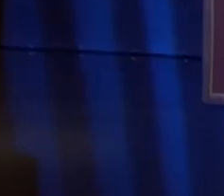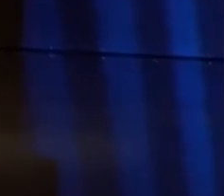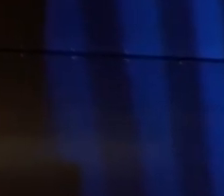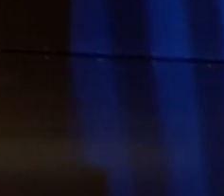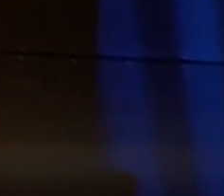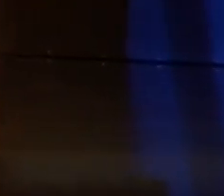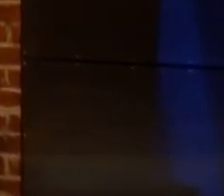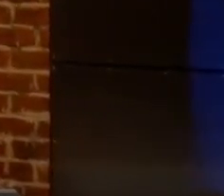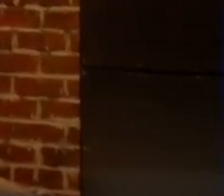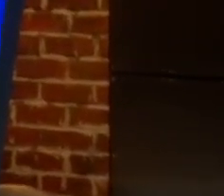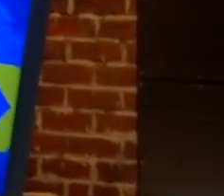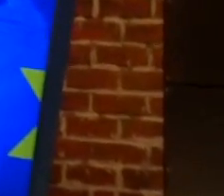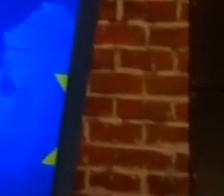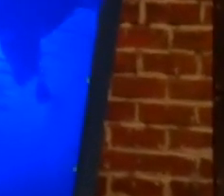en jalisco se registró otra